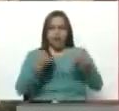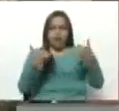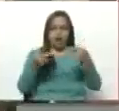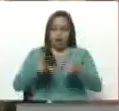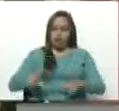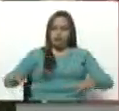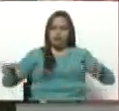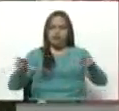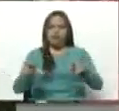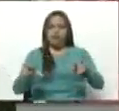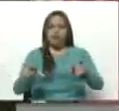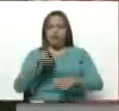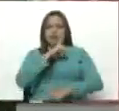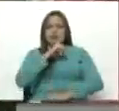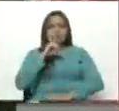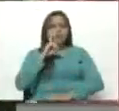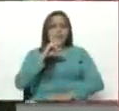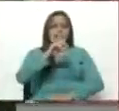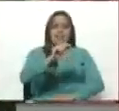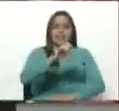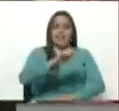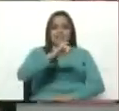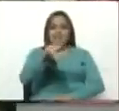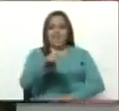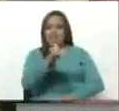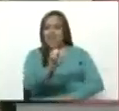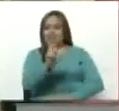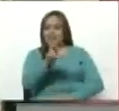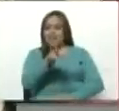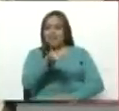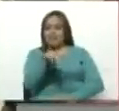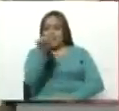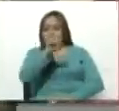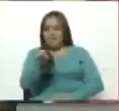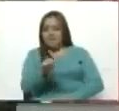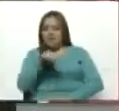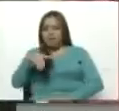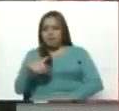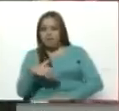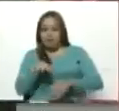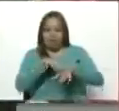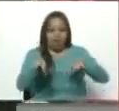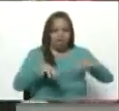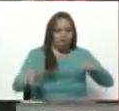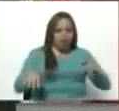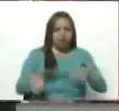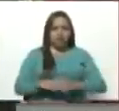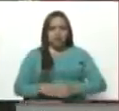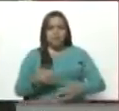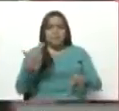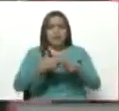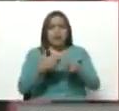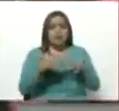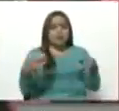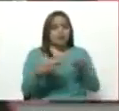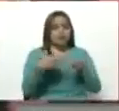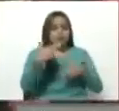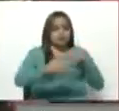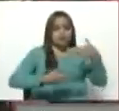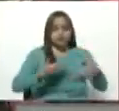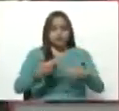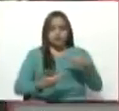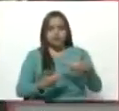sector de Tejería y pudimos desmantelar una peligrosa banda a